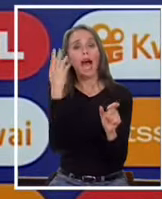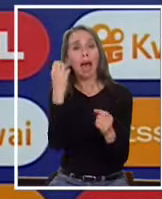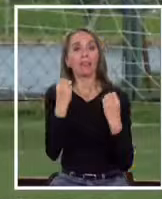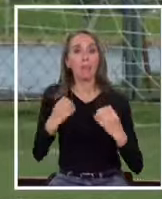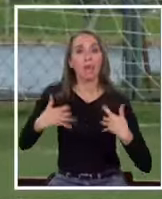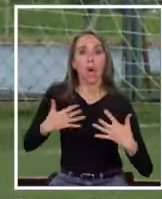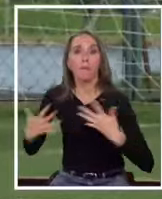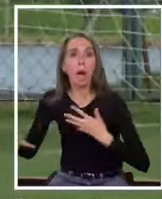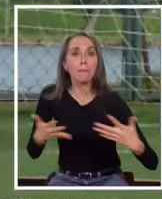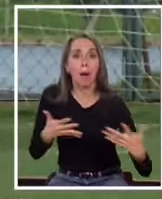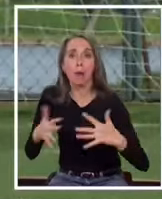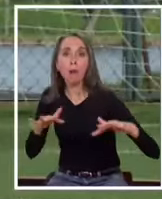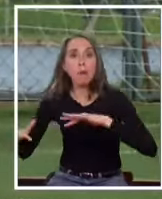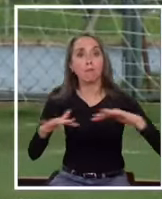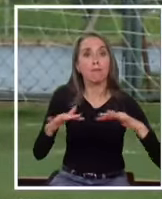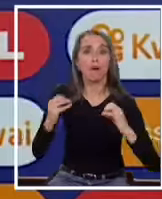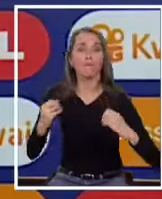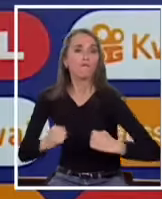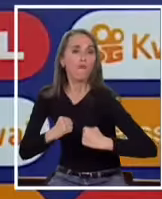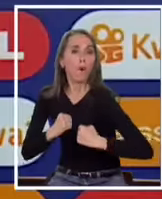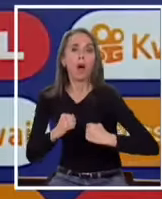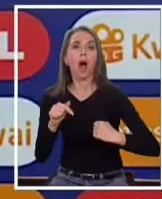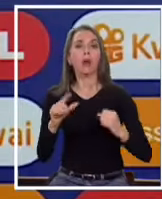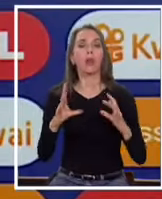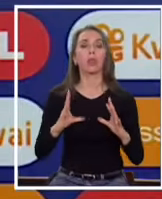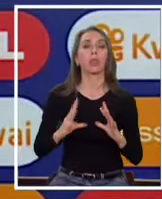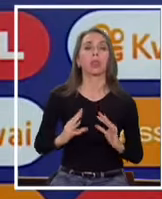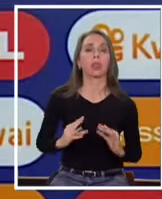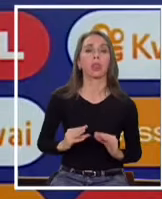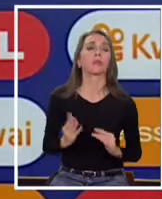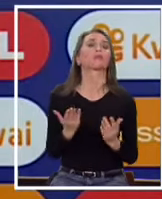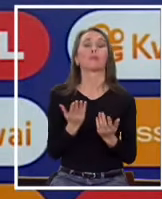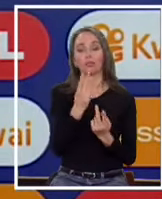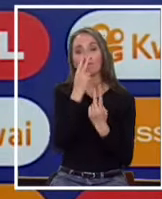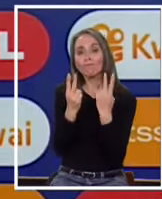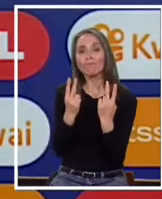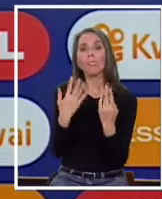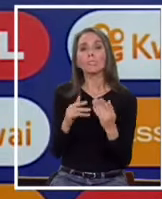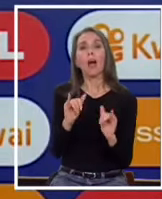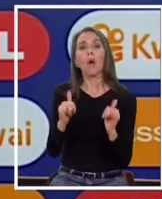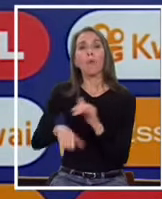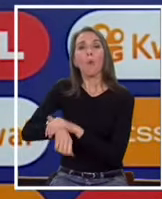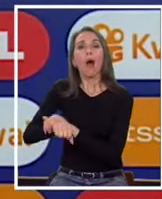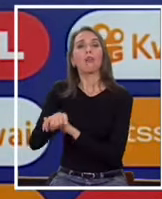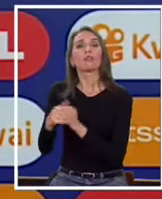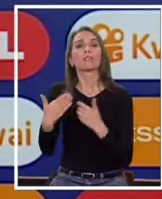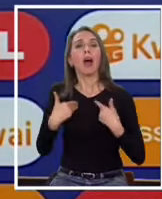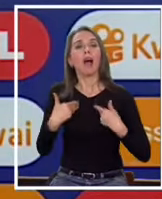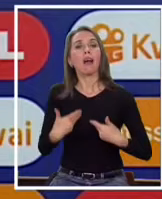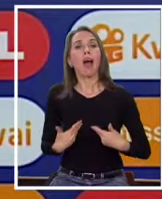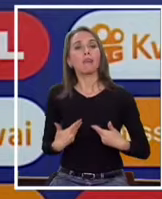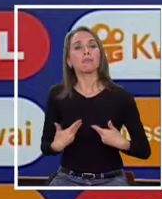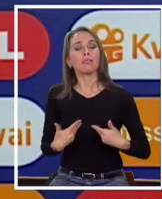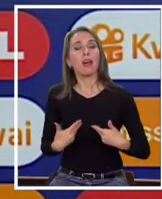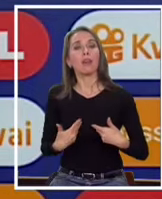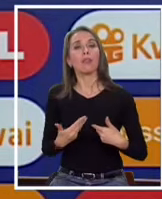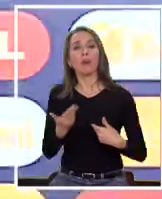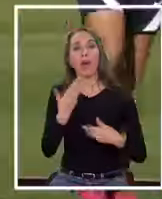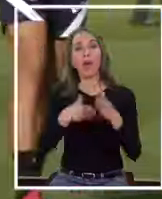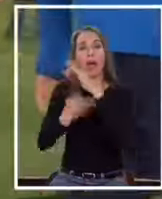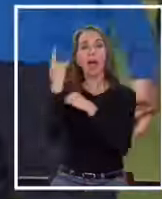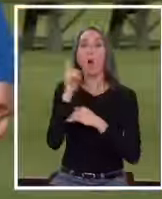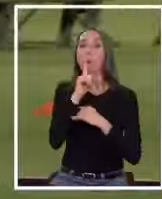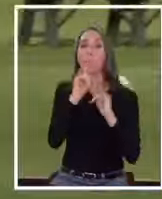que habitualmente tiene. Posiblemente haya habido también una cuota de cansancio que ya habíamos visto quizás en los últimos minutos del partido